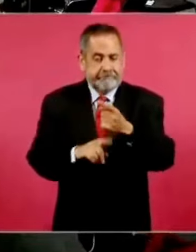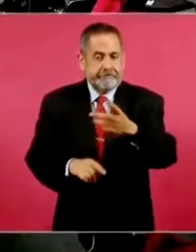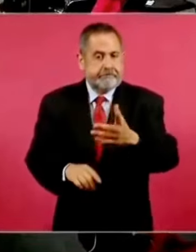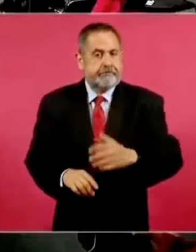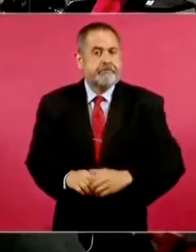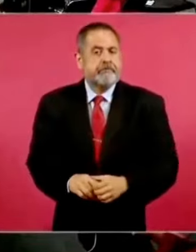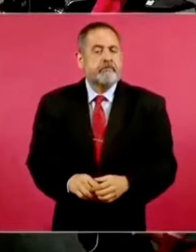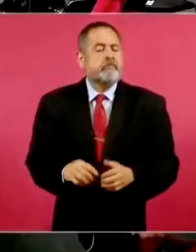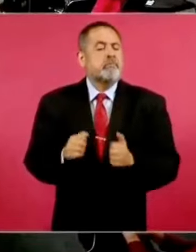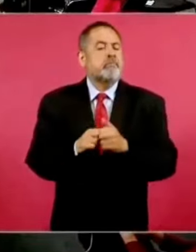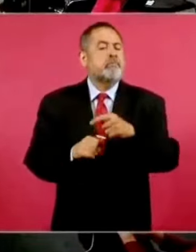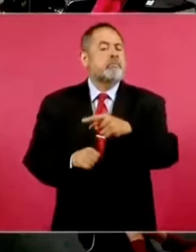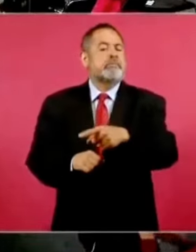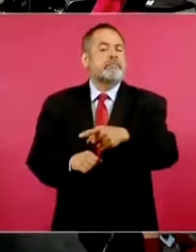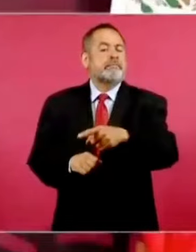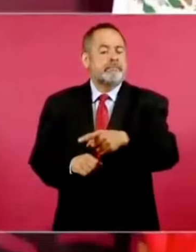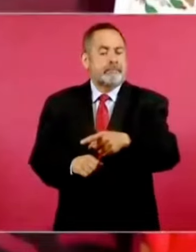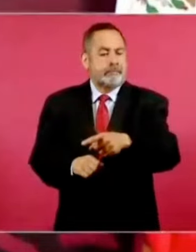con